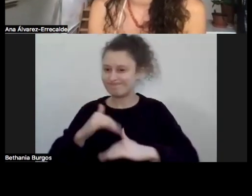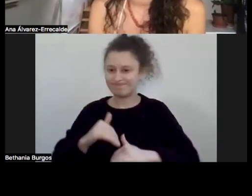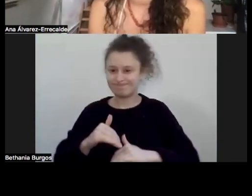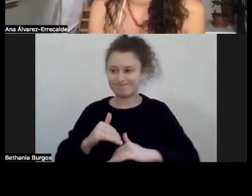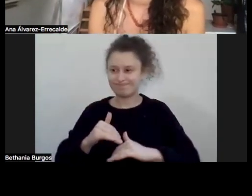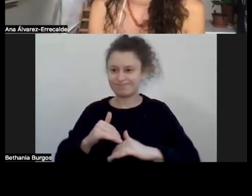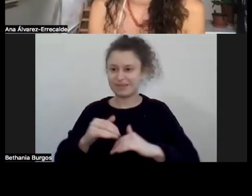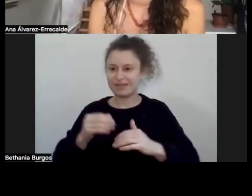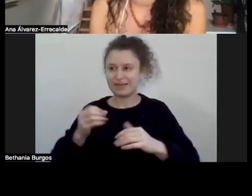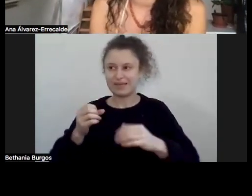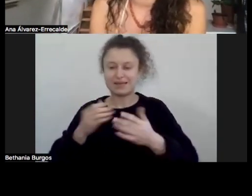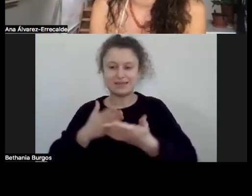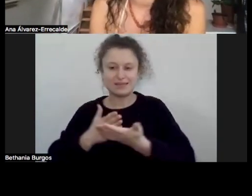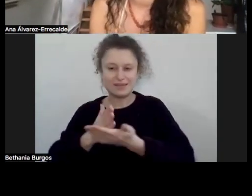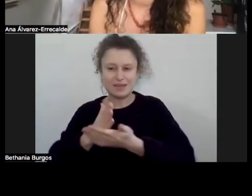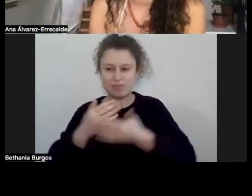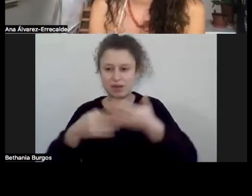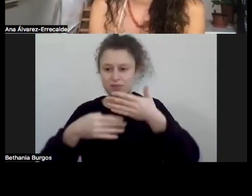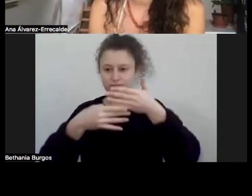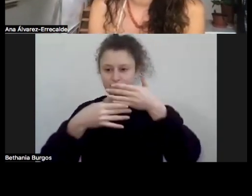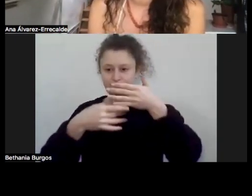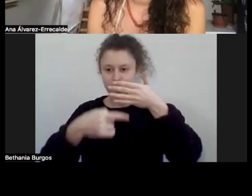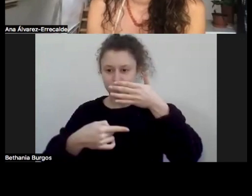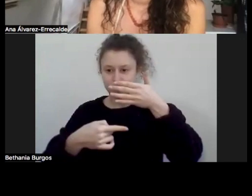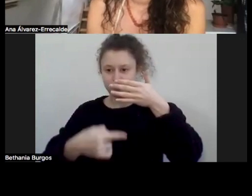esto genera brotes de agresividad.